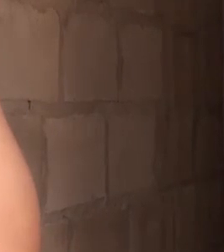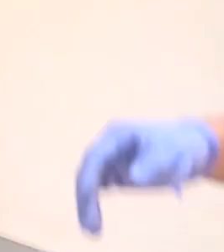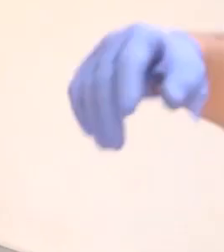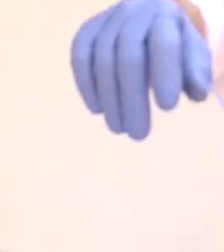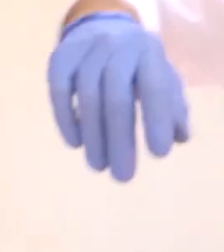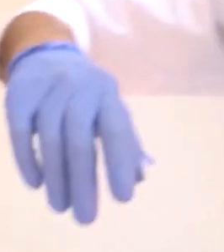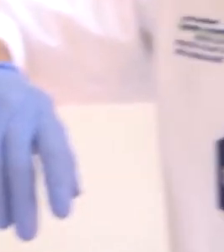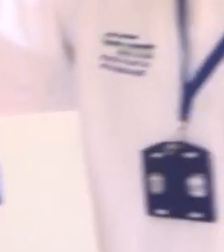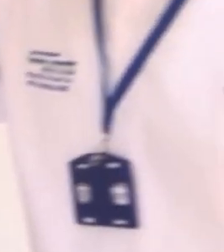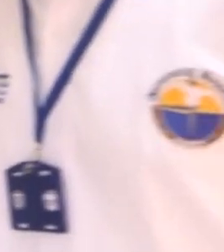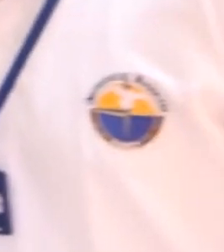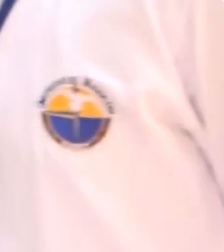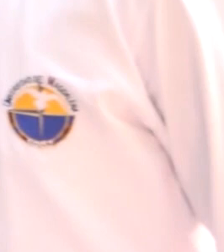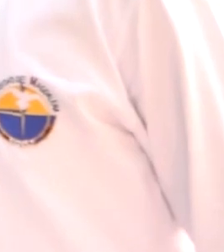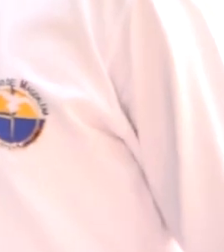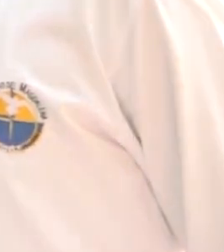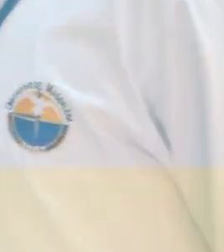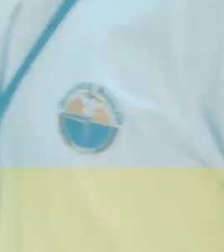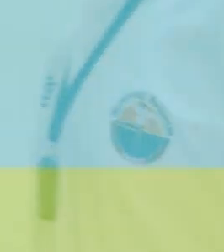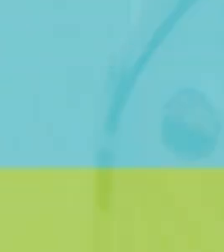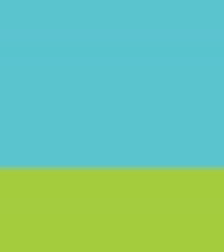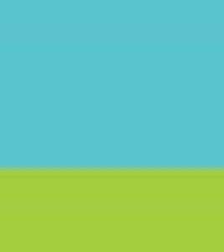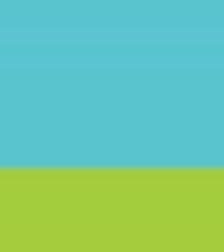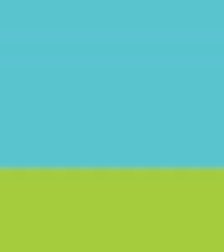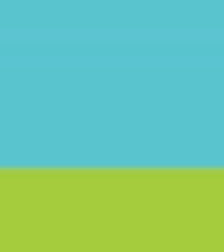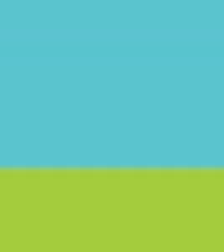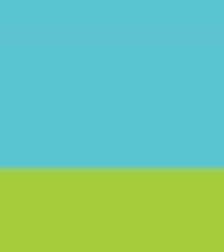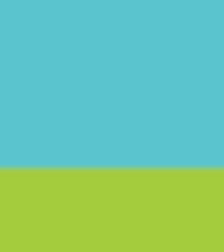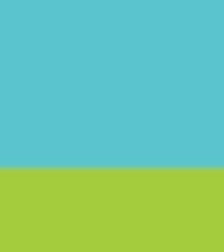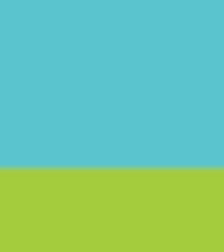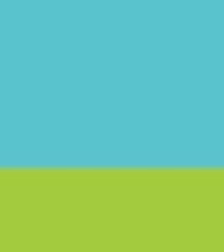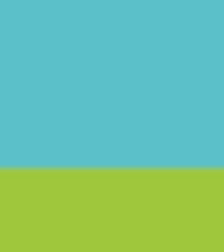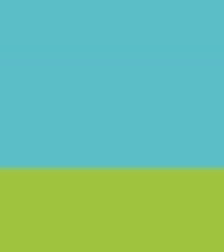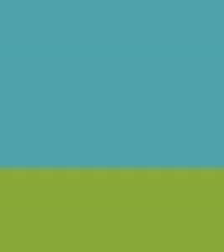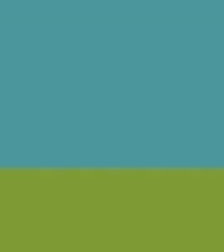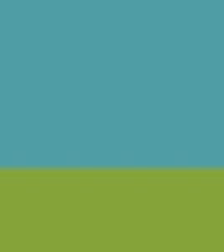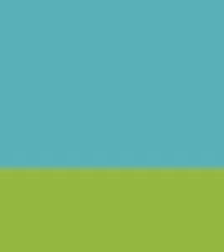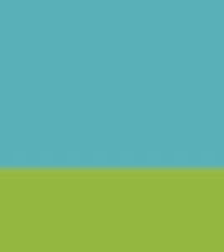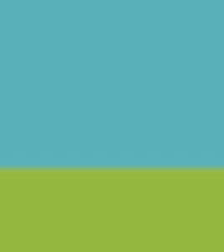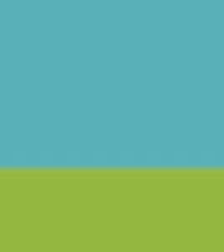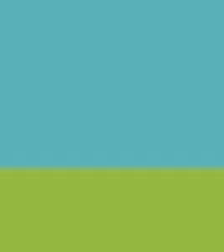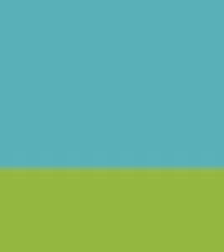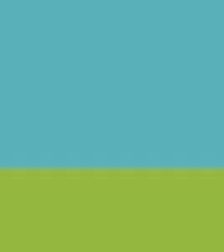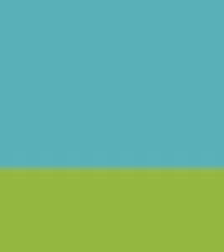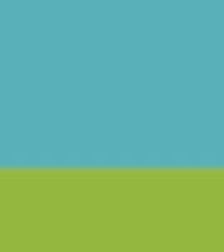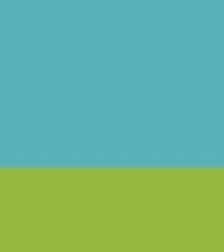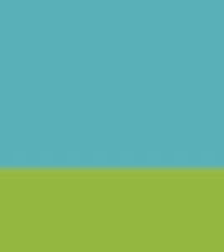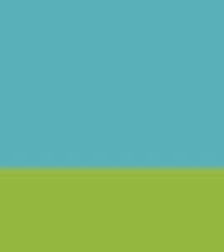Universidad del Magdalena, más incluyente e innovadora.